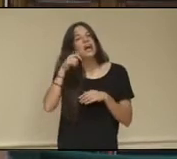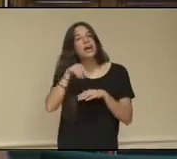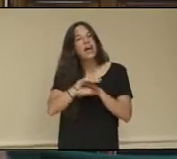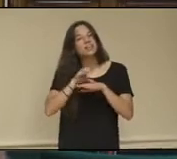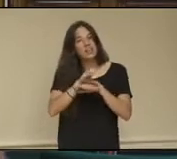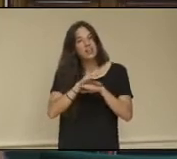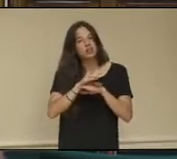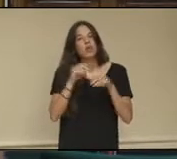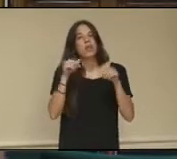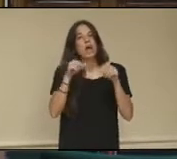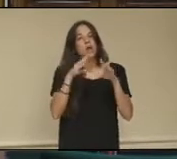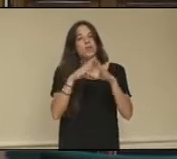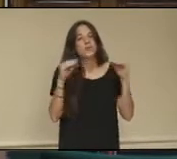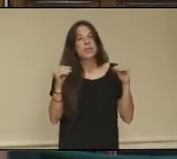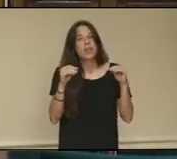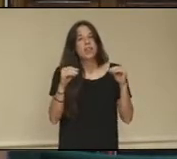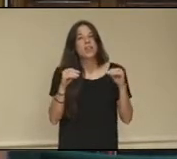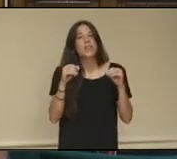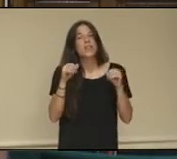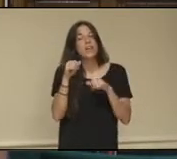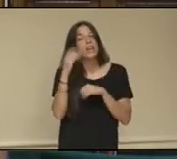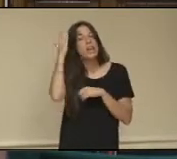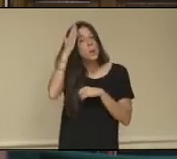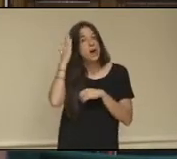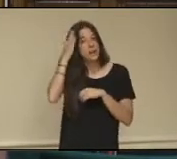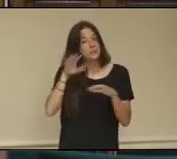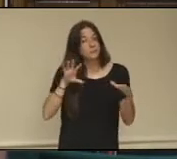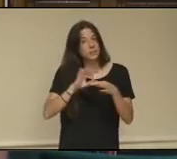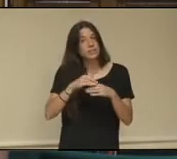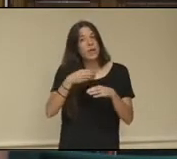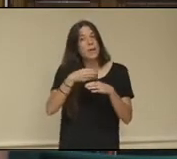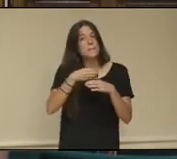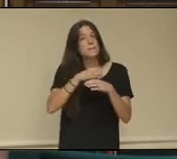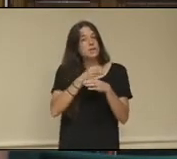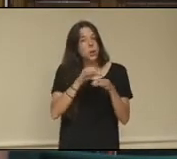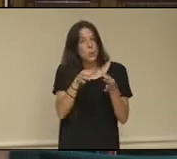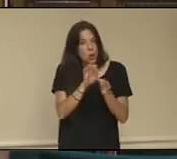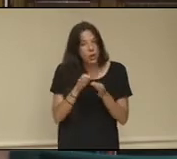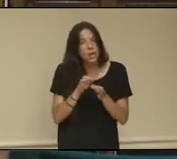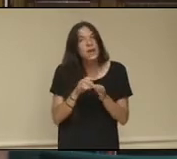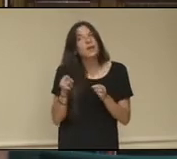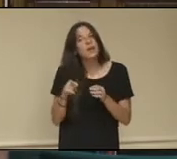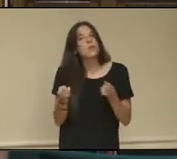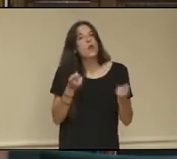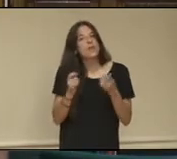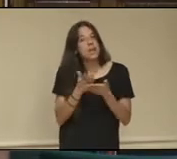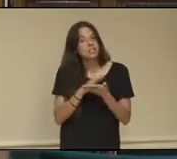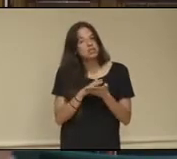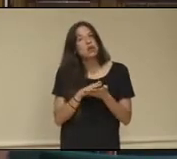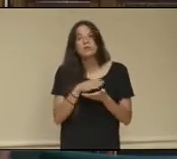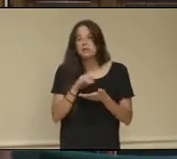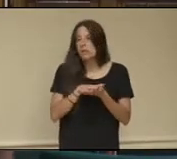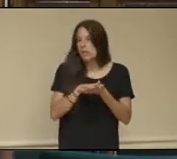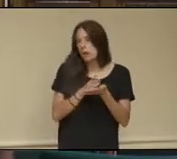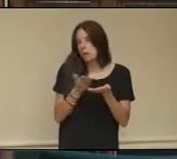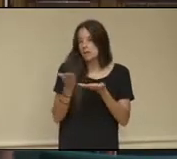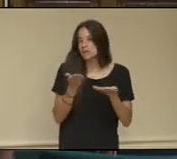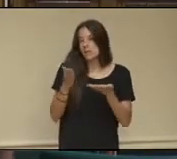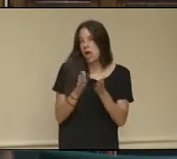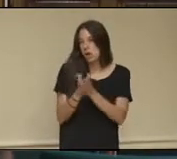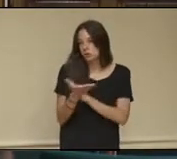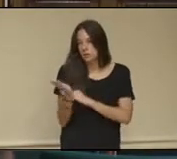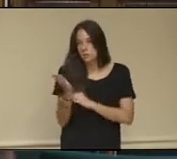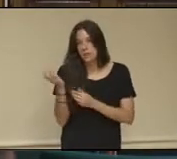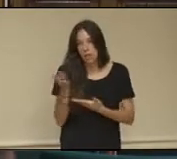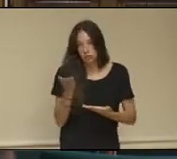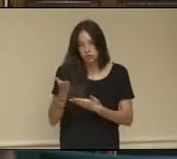de Navarra, quien va a moderar toda la sesión y va a introducir a los ponentes. Muchas gracias. Bueno, muchas gracias. Muy buenas tardes a todo el